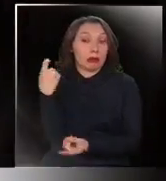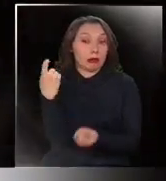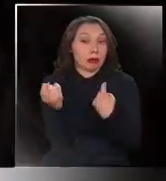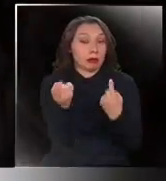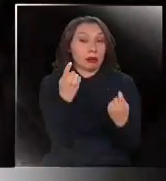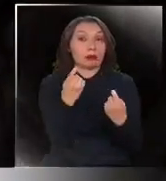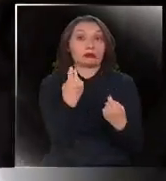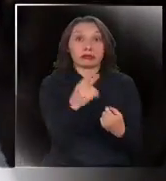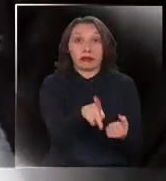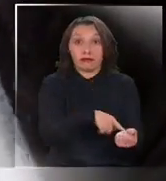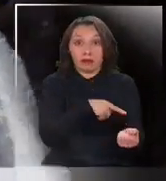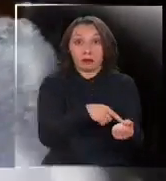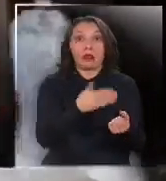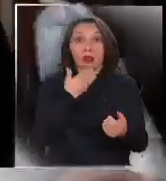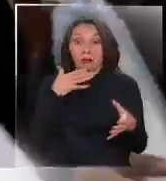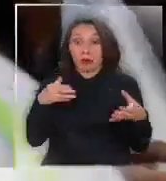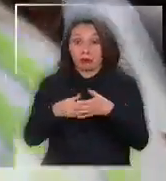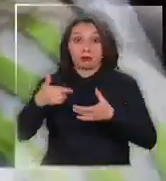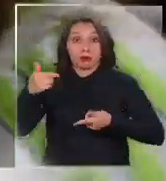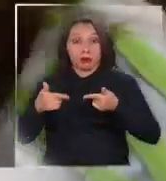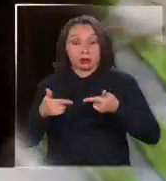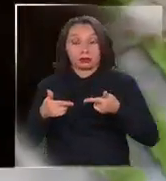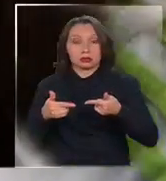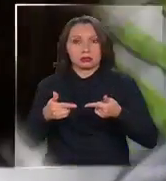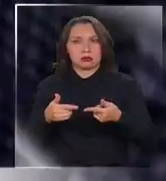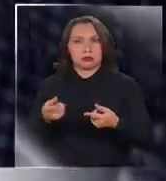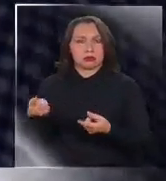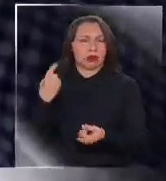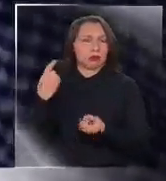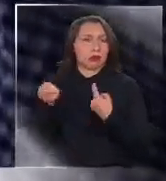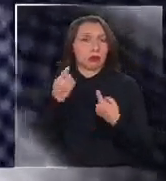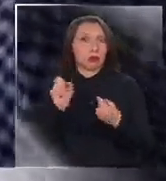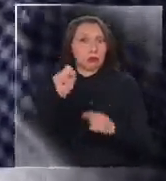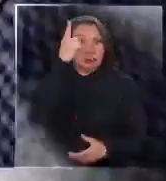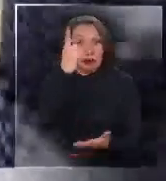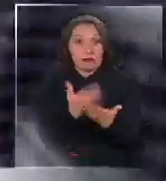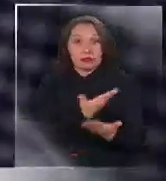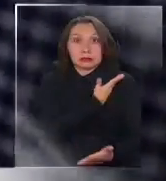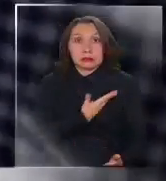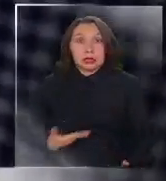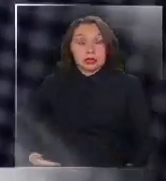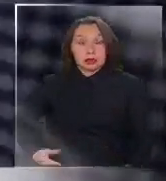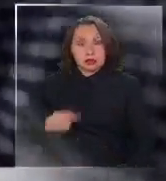hasta por su familia y partido, por primera vez desde que es presidente, se vio